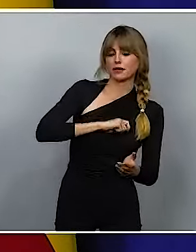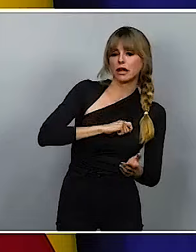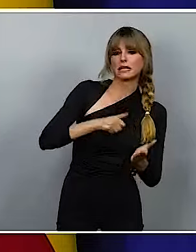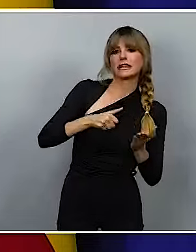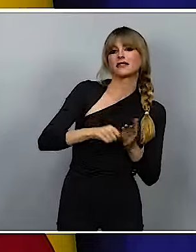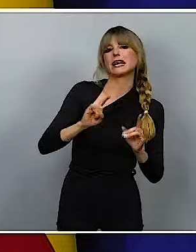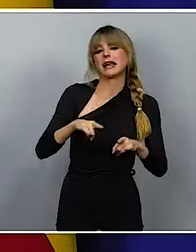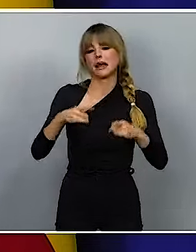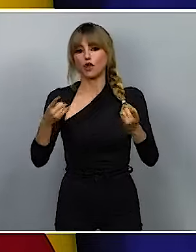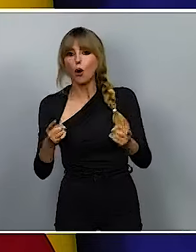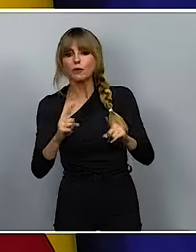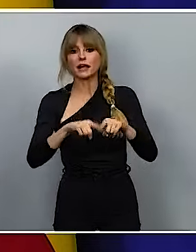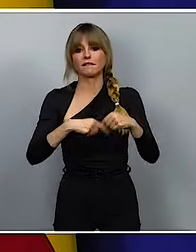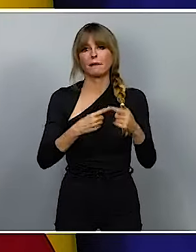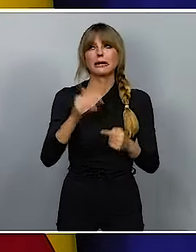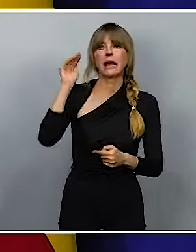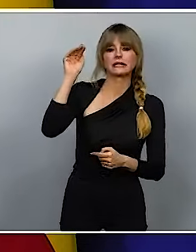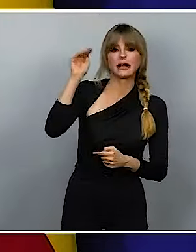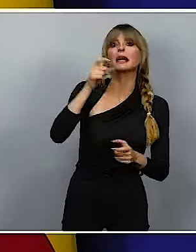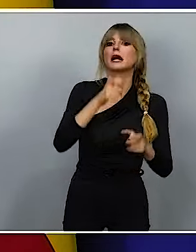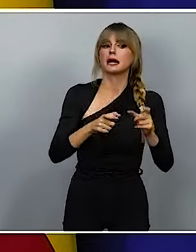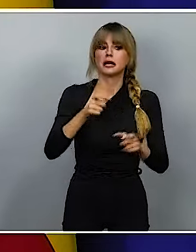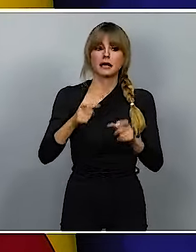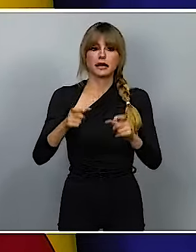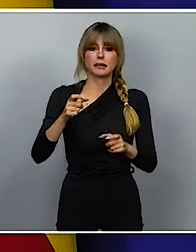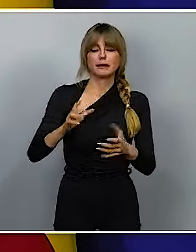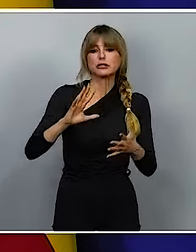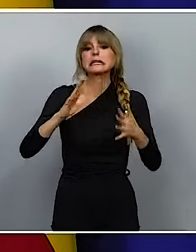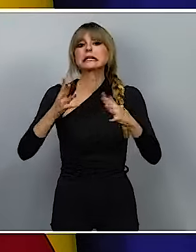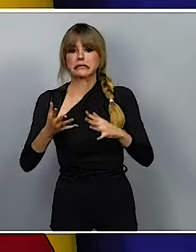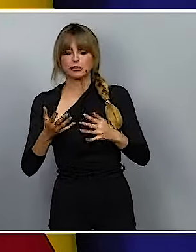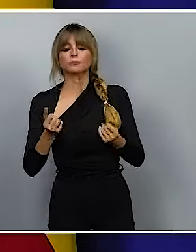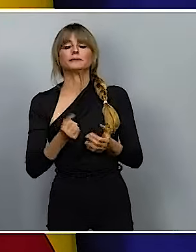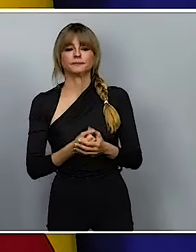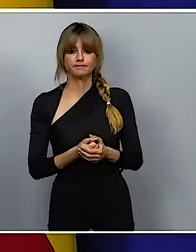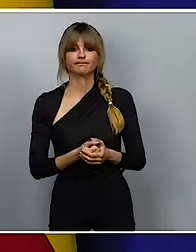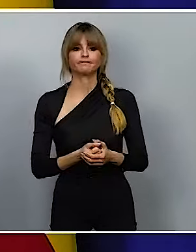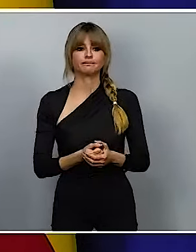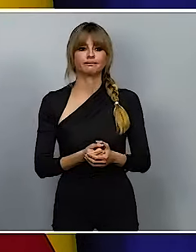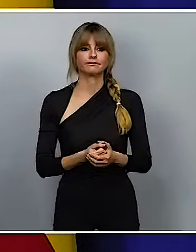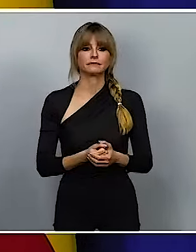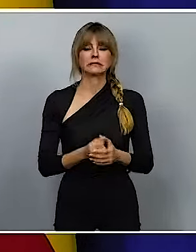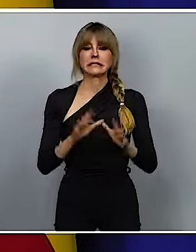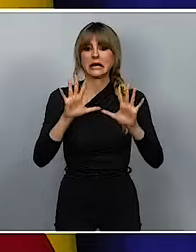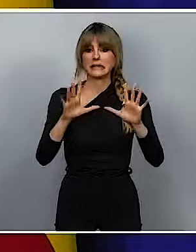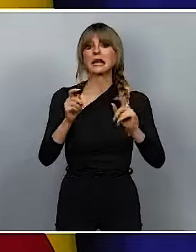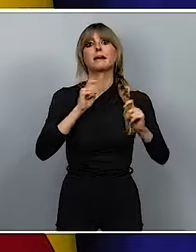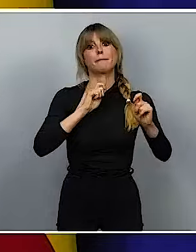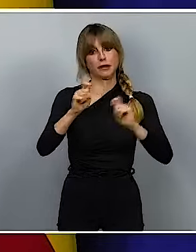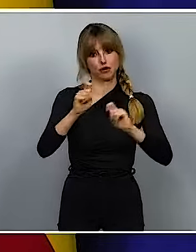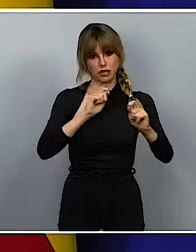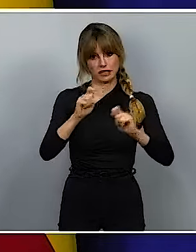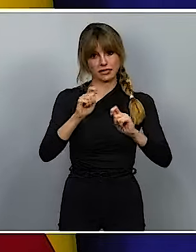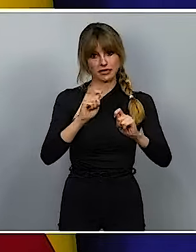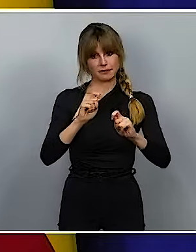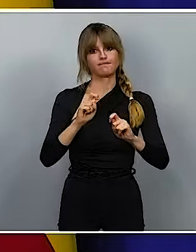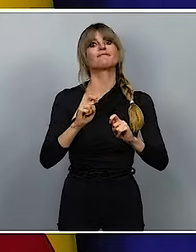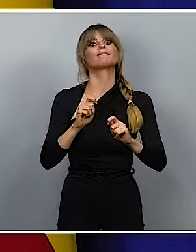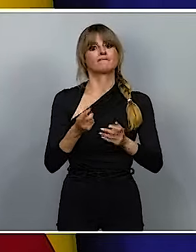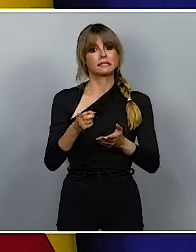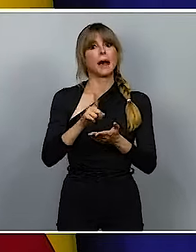nacionales familiares extranjeros y personas en tránsito entre ellos una decena de periodistas Y por